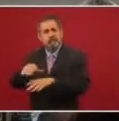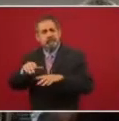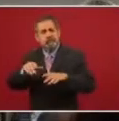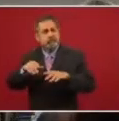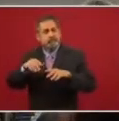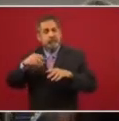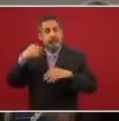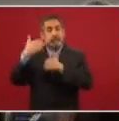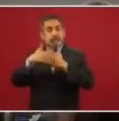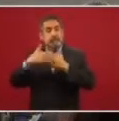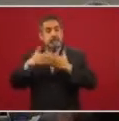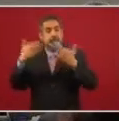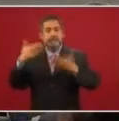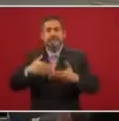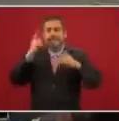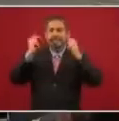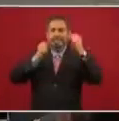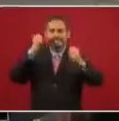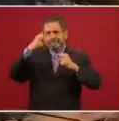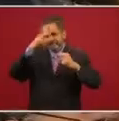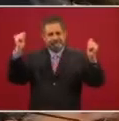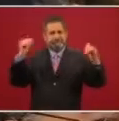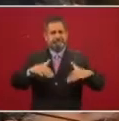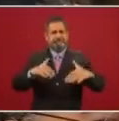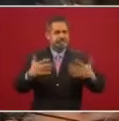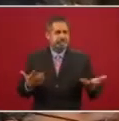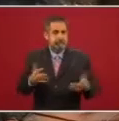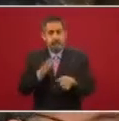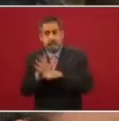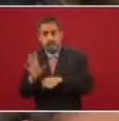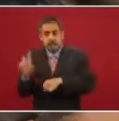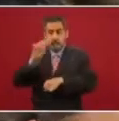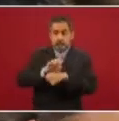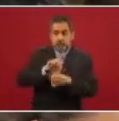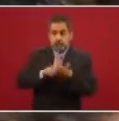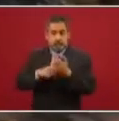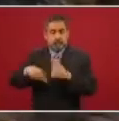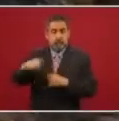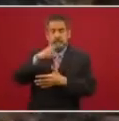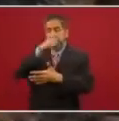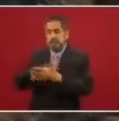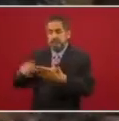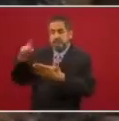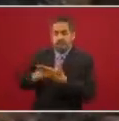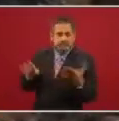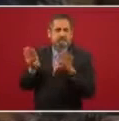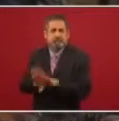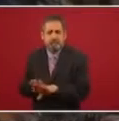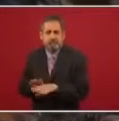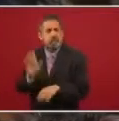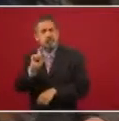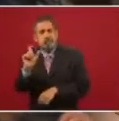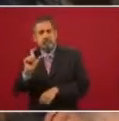estamos a 10 días de la inauguración que vi qué día ustedes tomarían la decisión de la cancelación le pregunto por